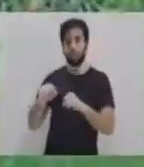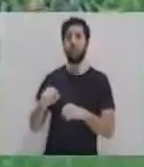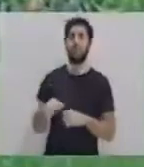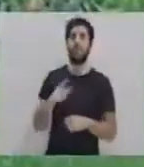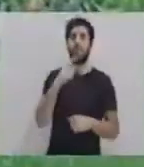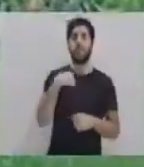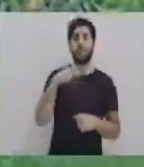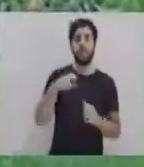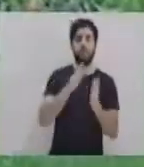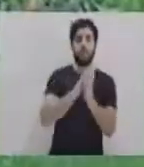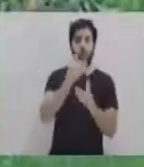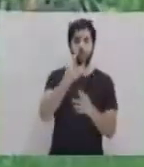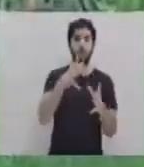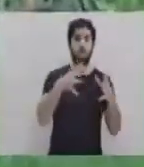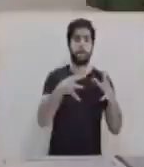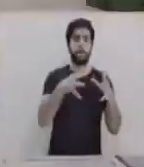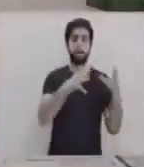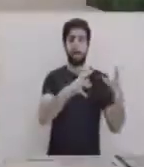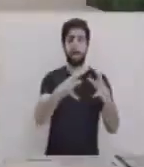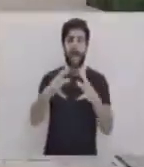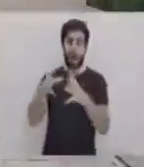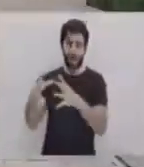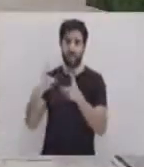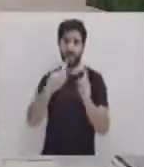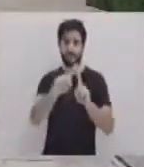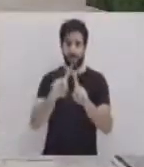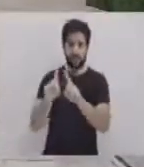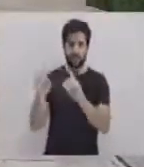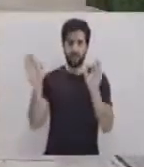objetos o varias pelotas para poderlo realizar. Acompáñame.